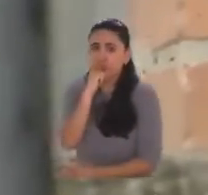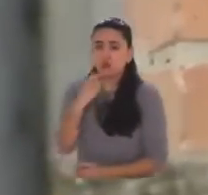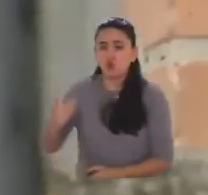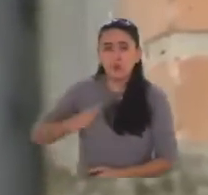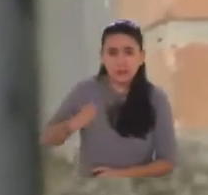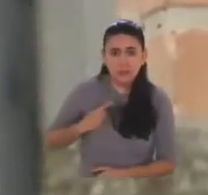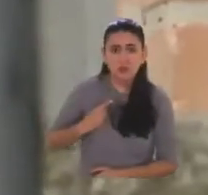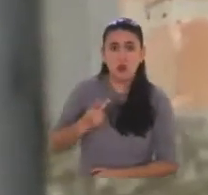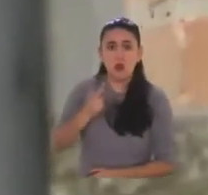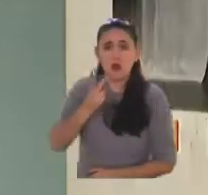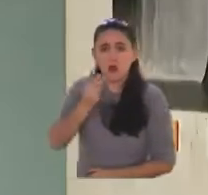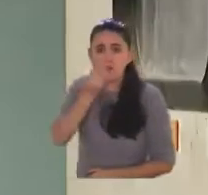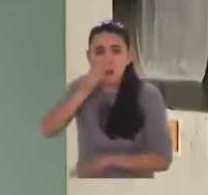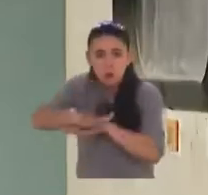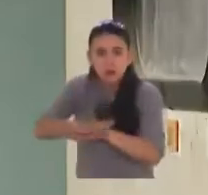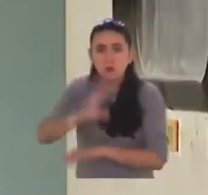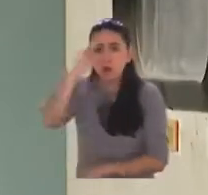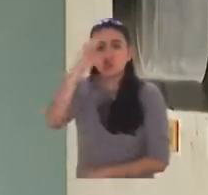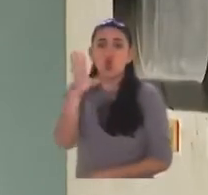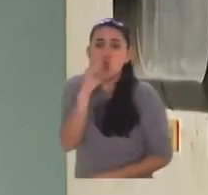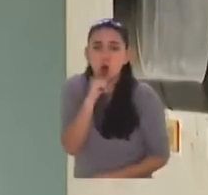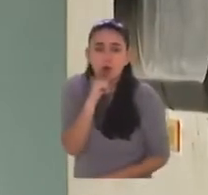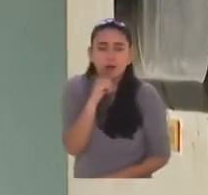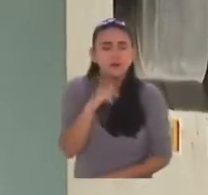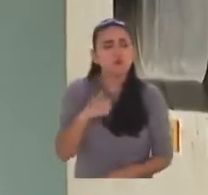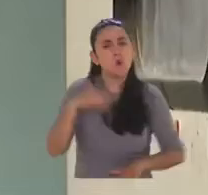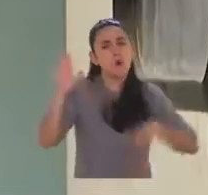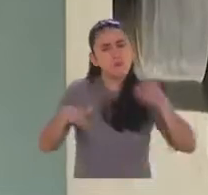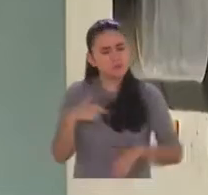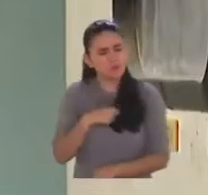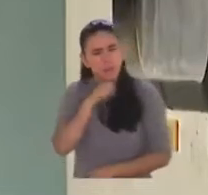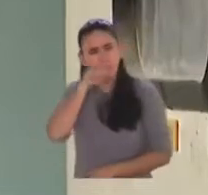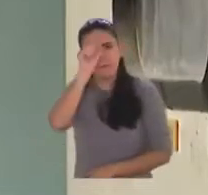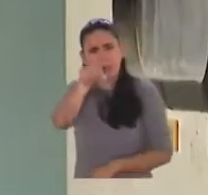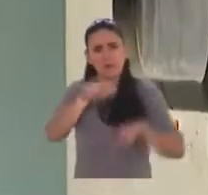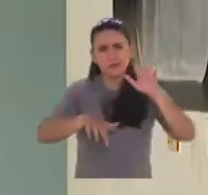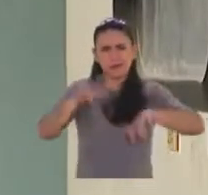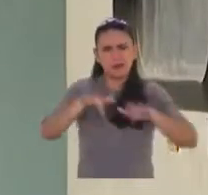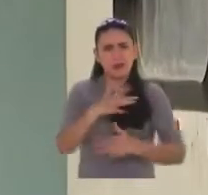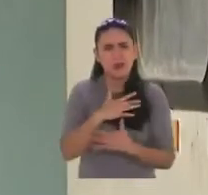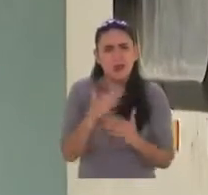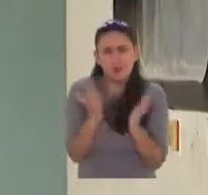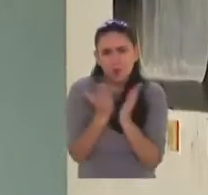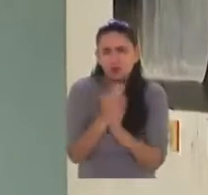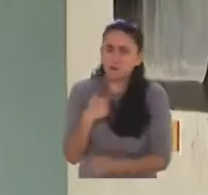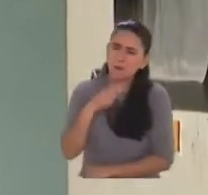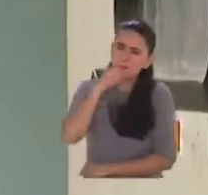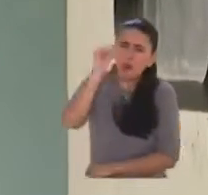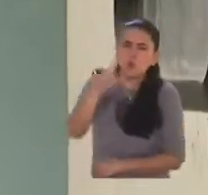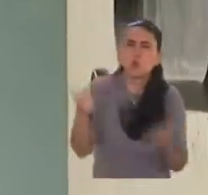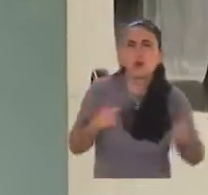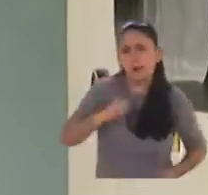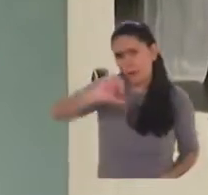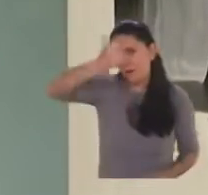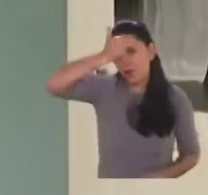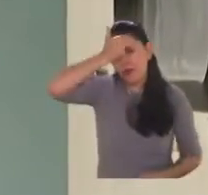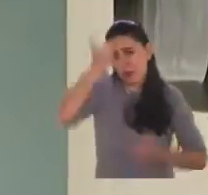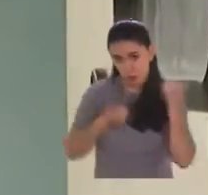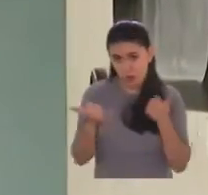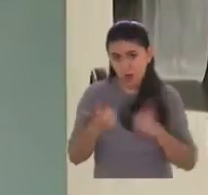haber probado un bocado. Hoy la pregunta que le hacemos a la administración municipal es ¿cuál es la prioridad?